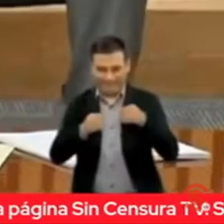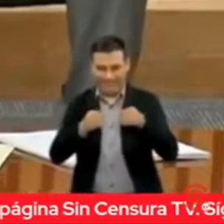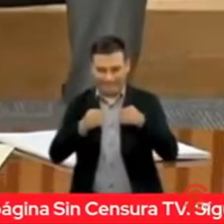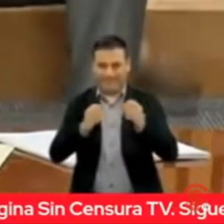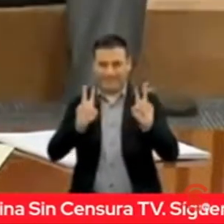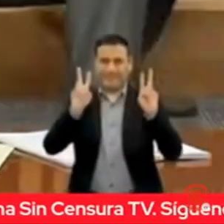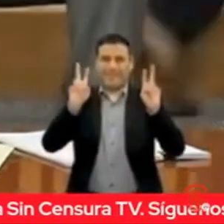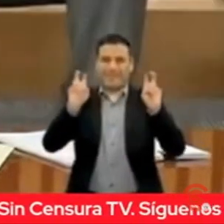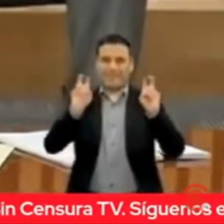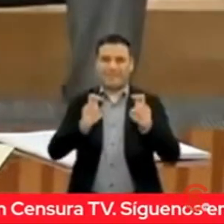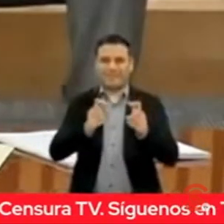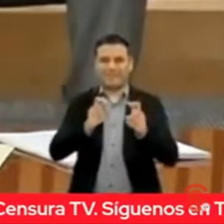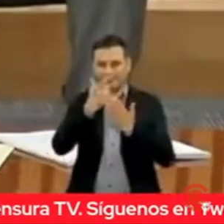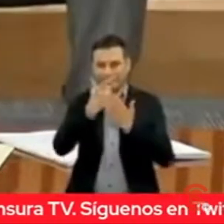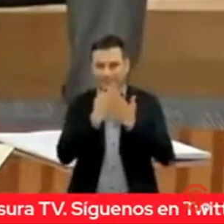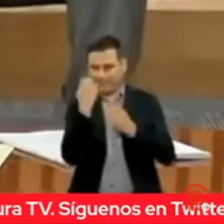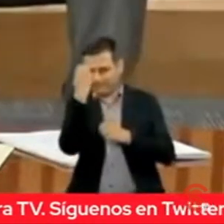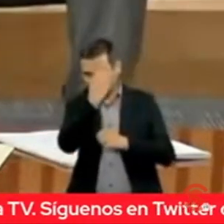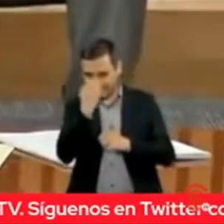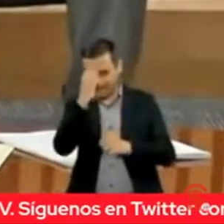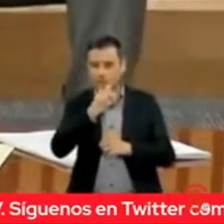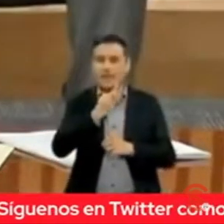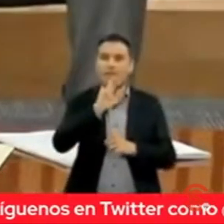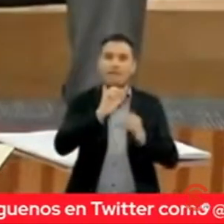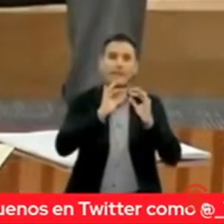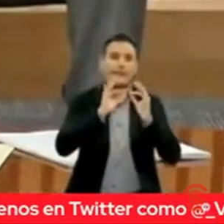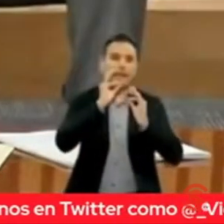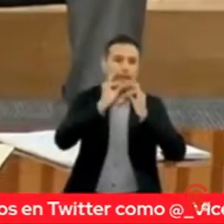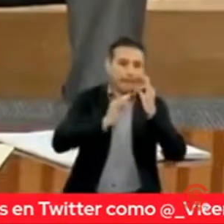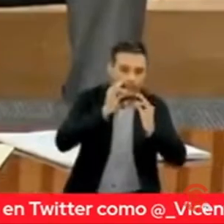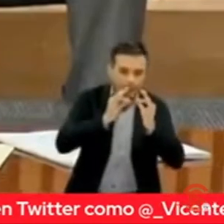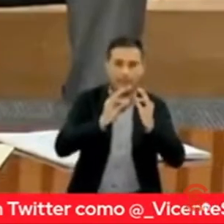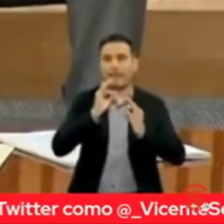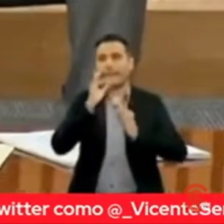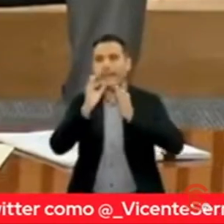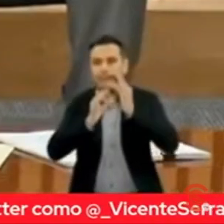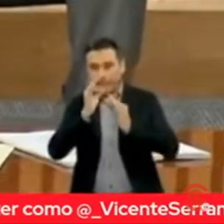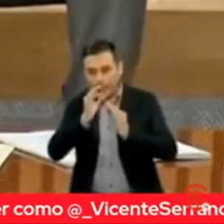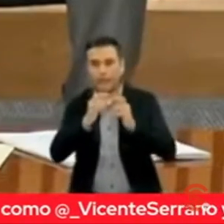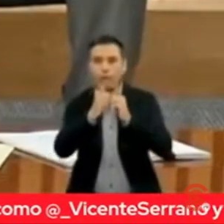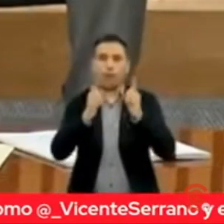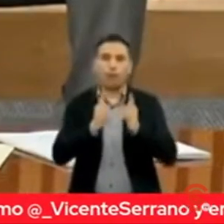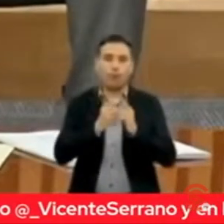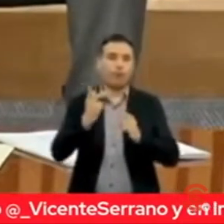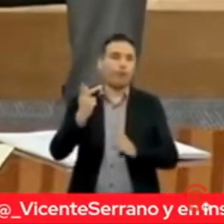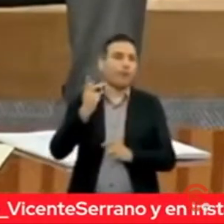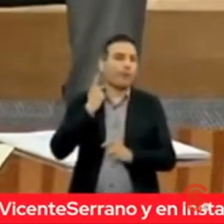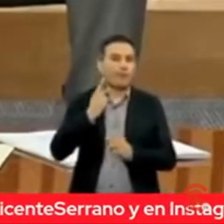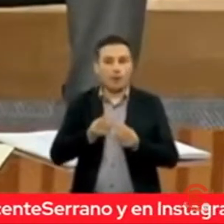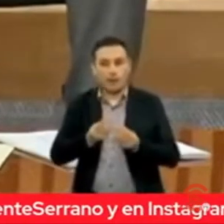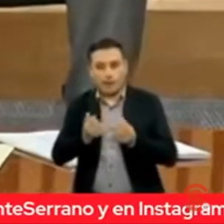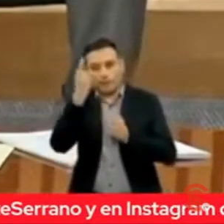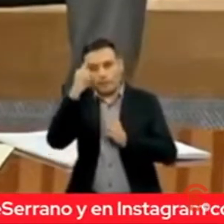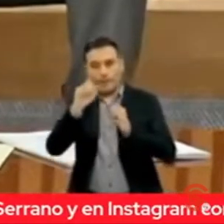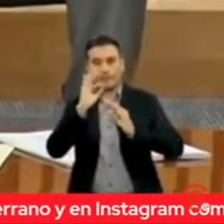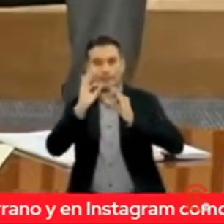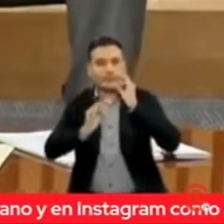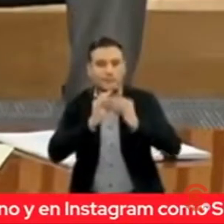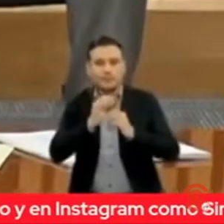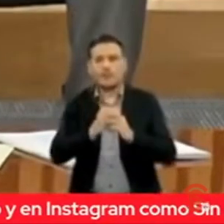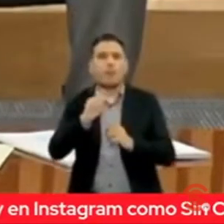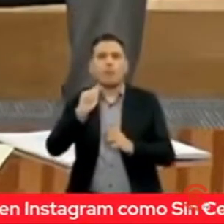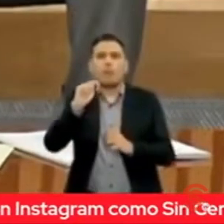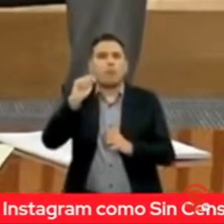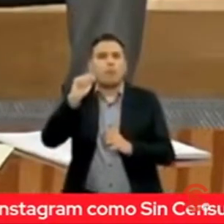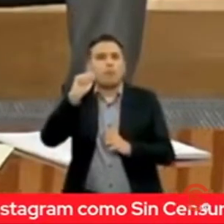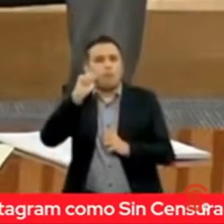el beneficio en una precampaña, campaña, candidatura o partido político derivado de un gasto por propaganda es independiente de la auditoría